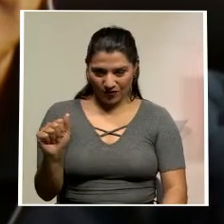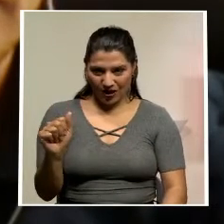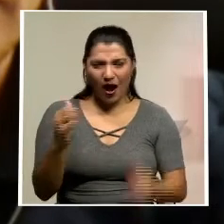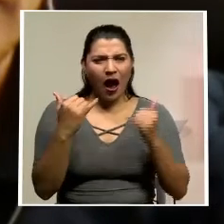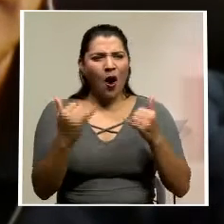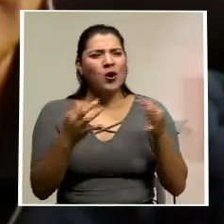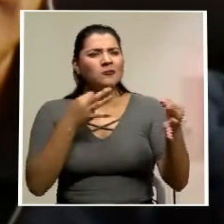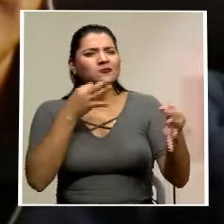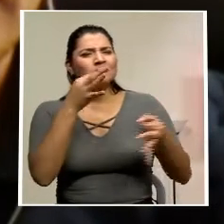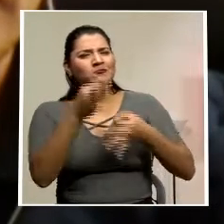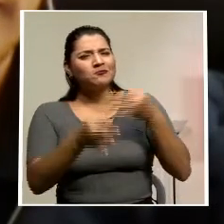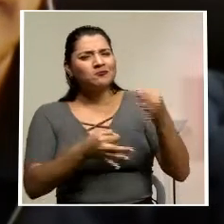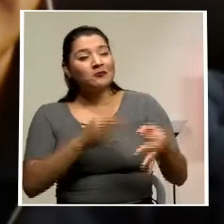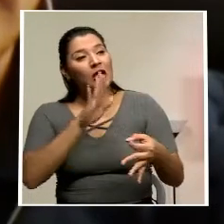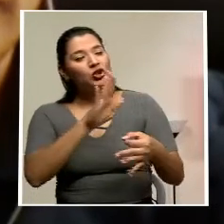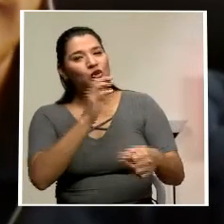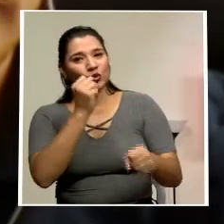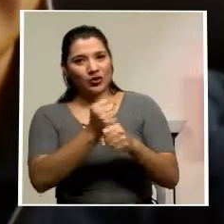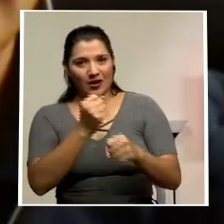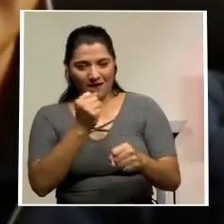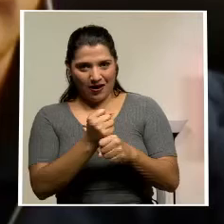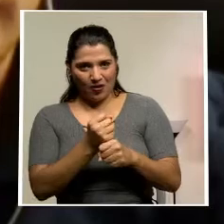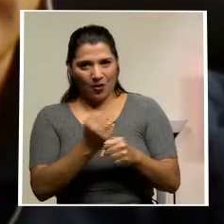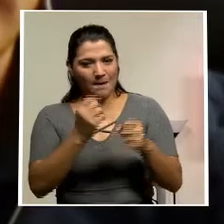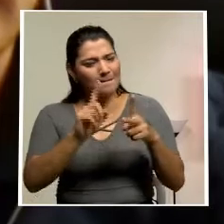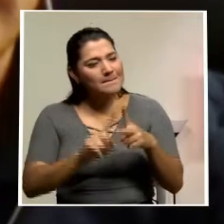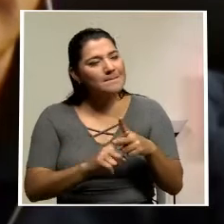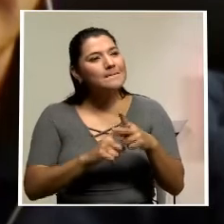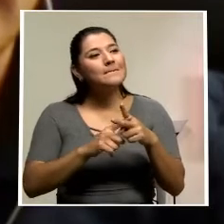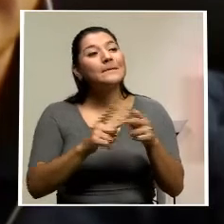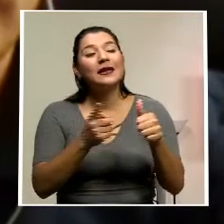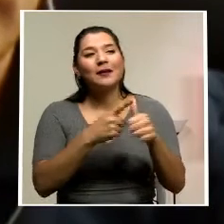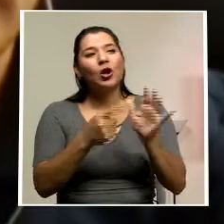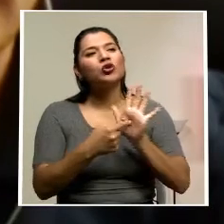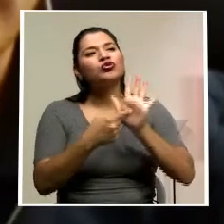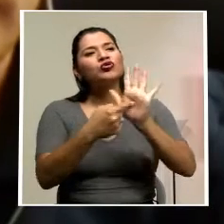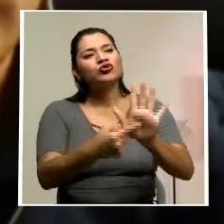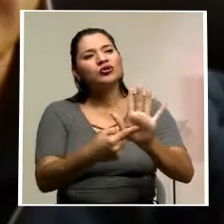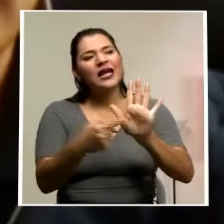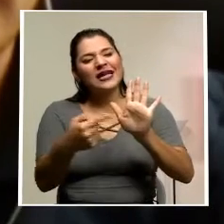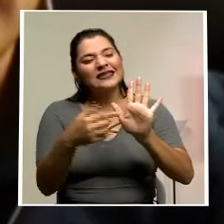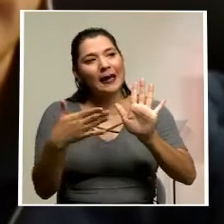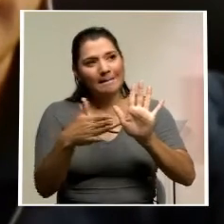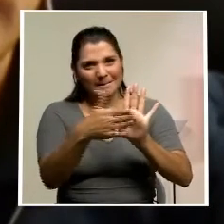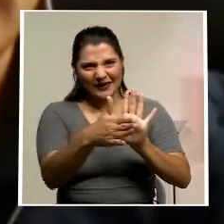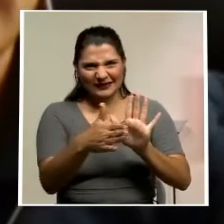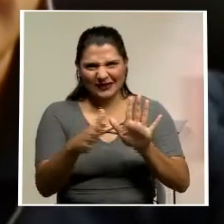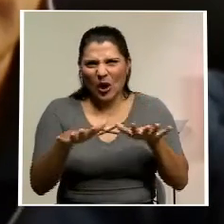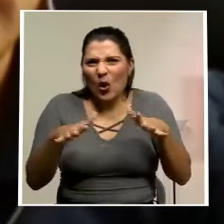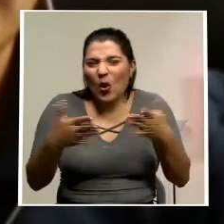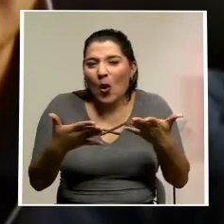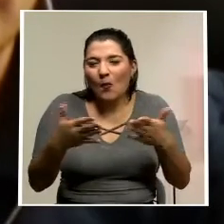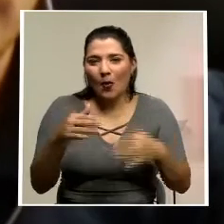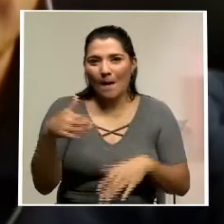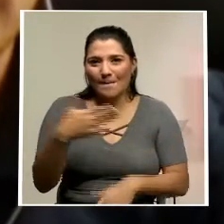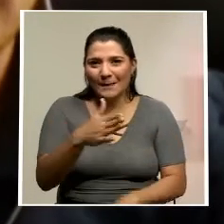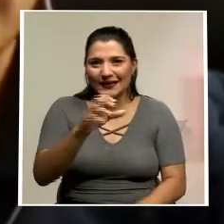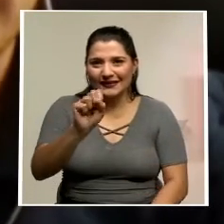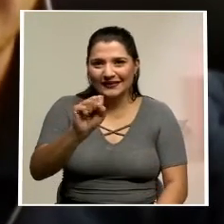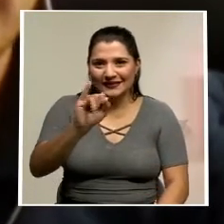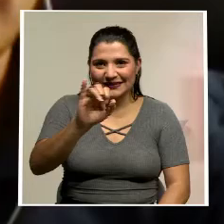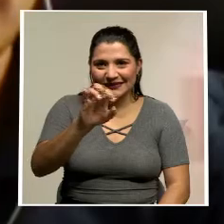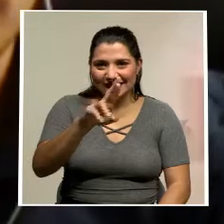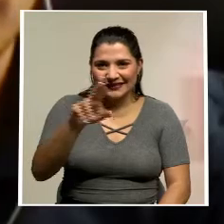poco este trabajo. Empecemos presentando al misterioso pez. ¿Qué son los peces sierra de dientes grandes? ¿En